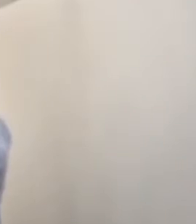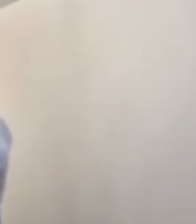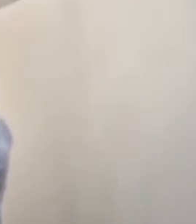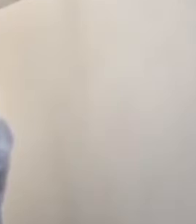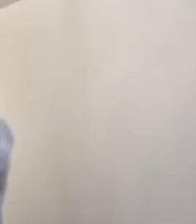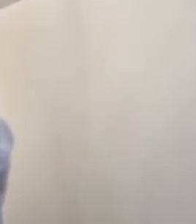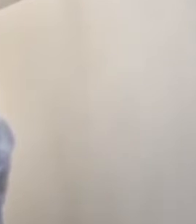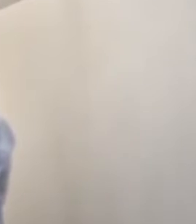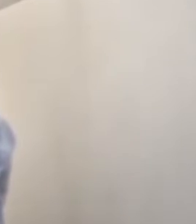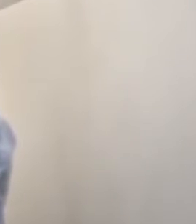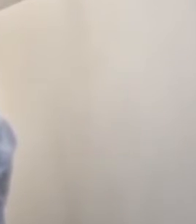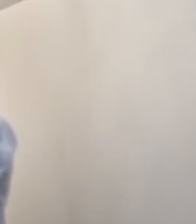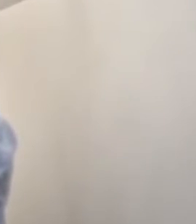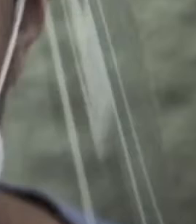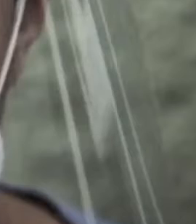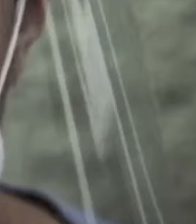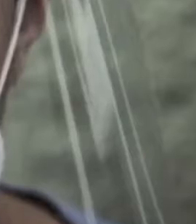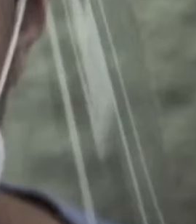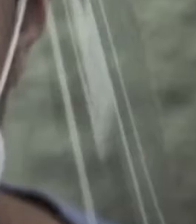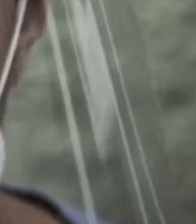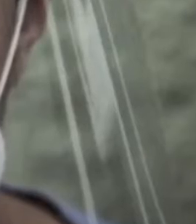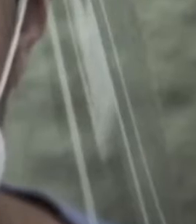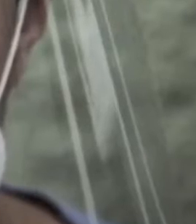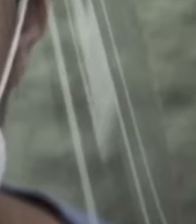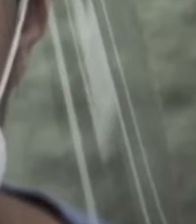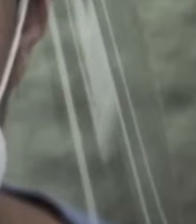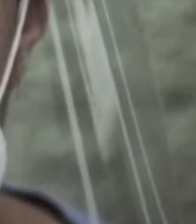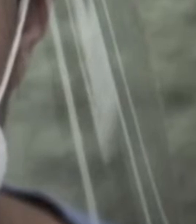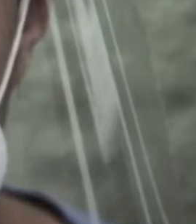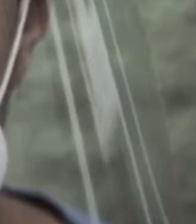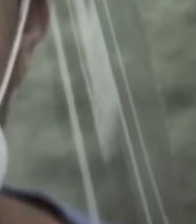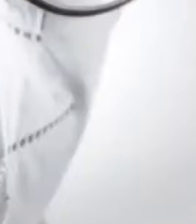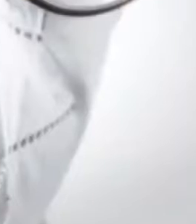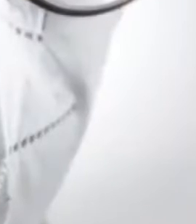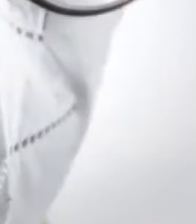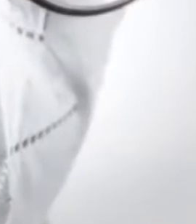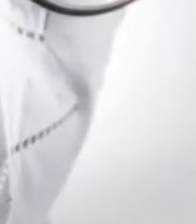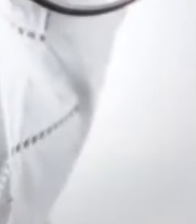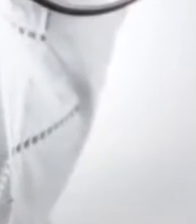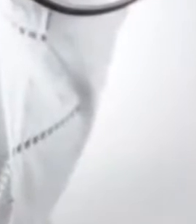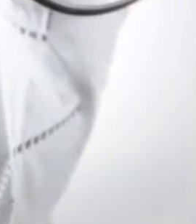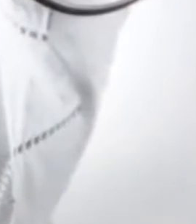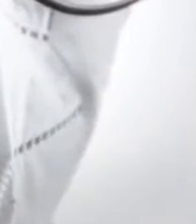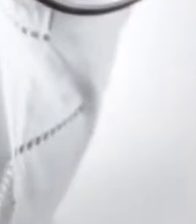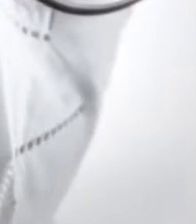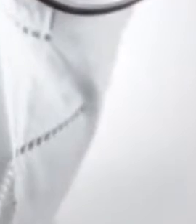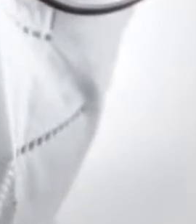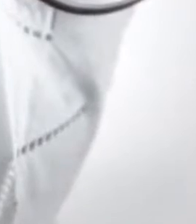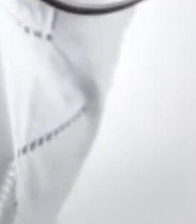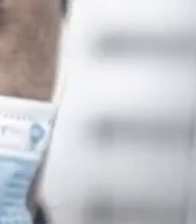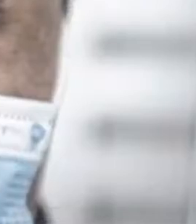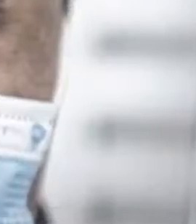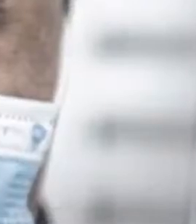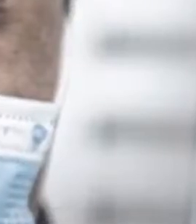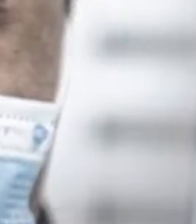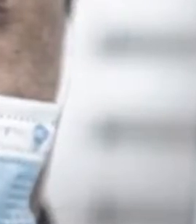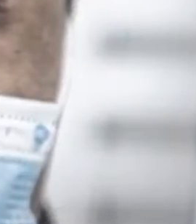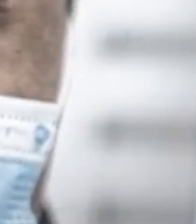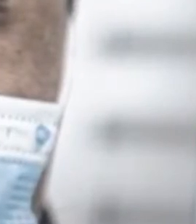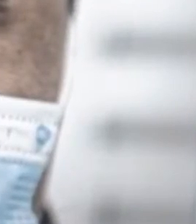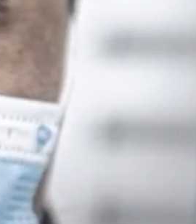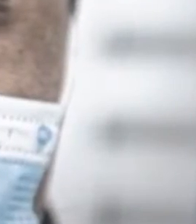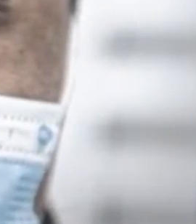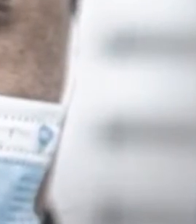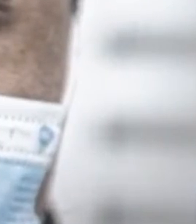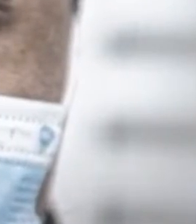Por su dedicación y servicio, el personal de salud de la Nación será distinguido con la condecoración Miguel Hidalgo, la